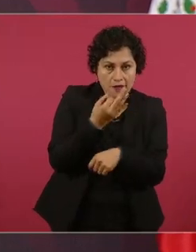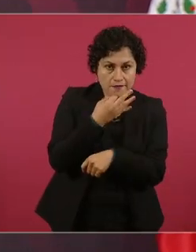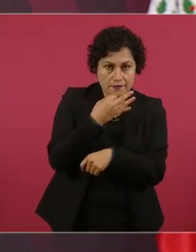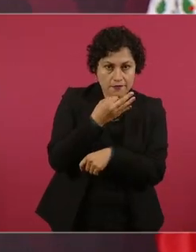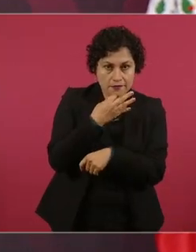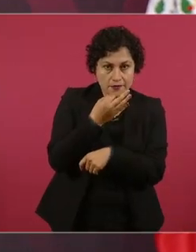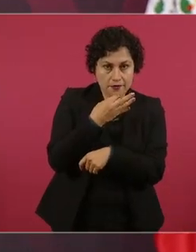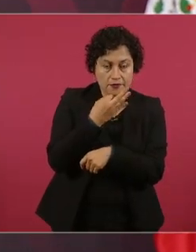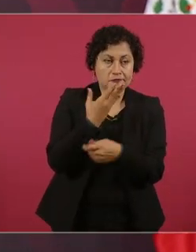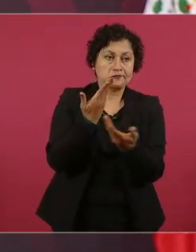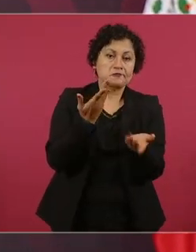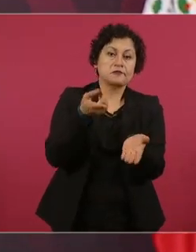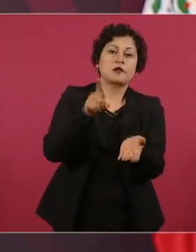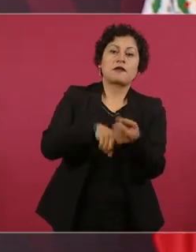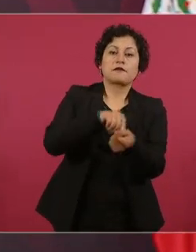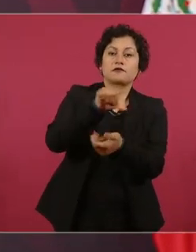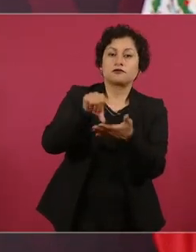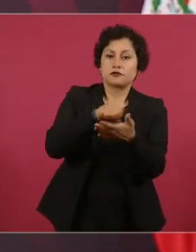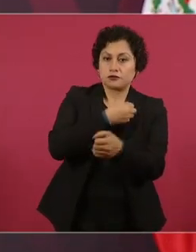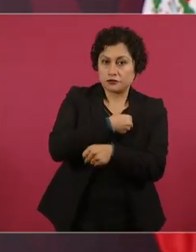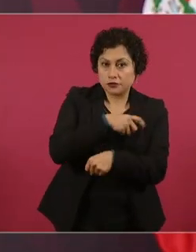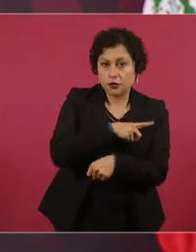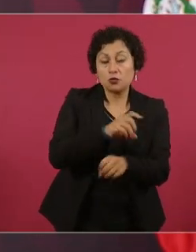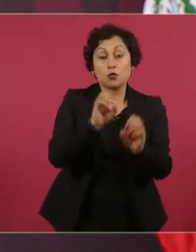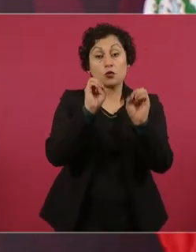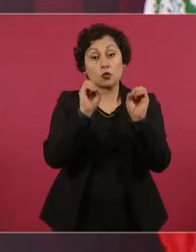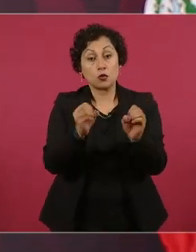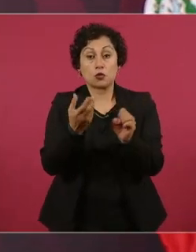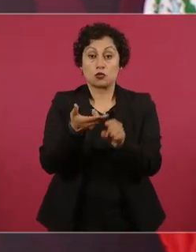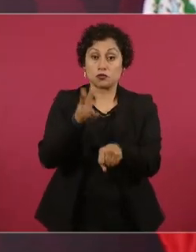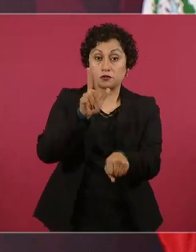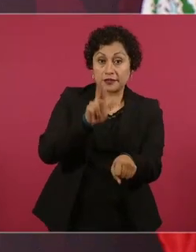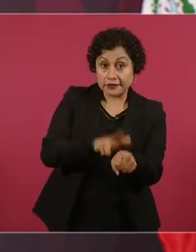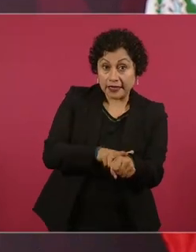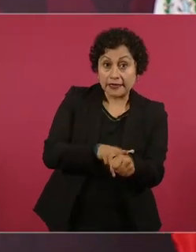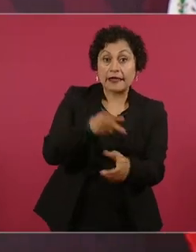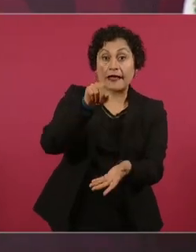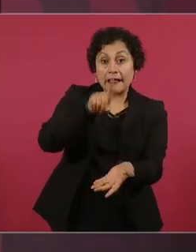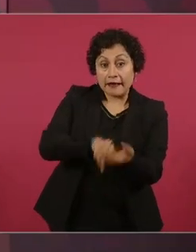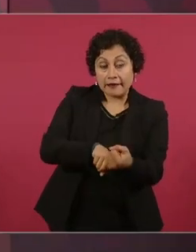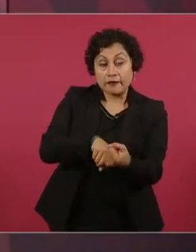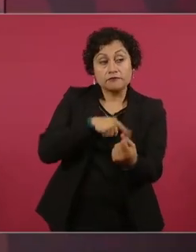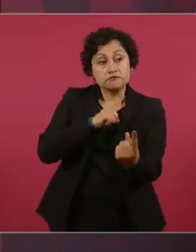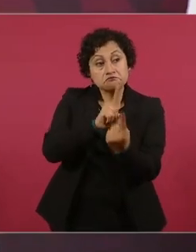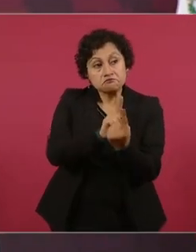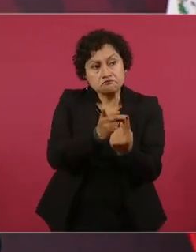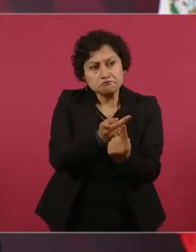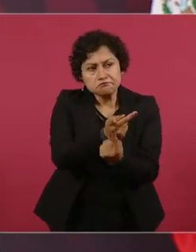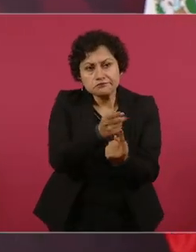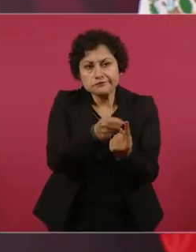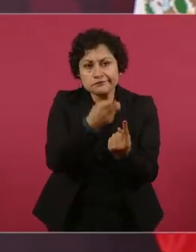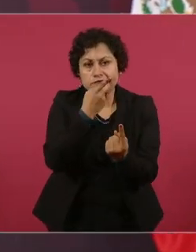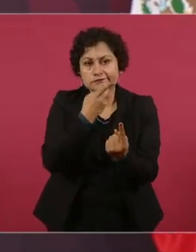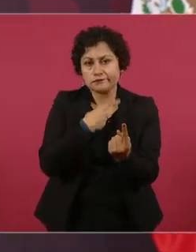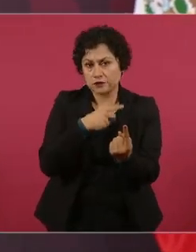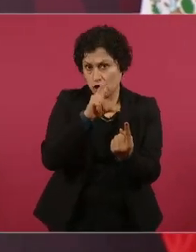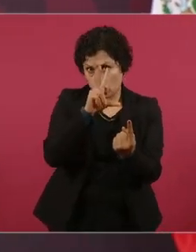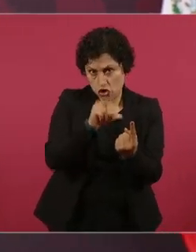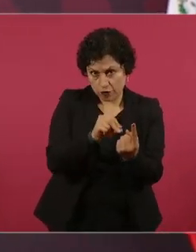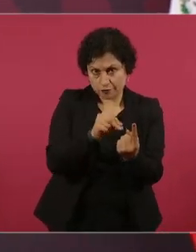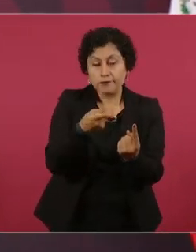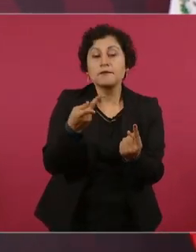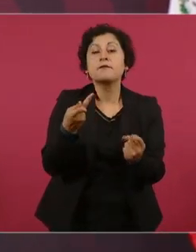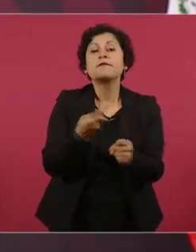en un hospital, con esa receta el paciente habla